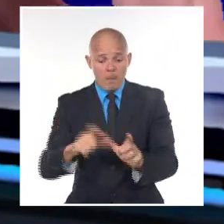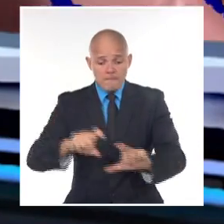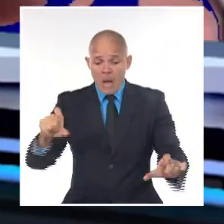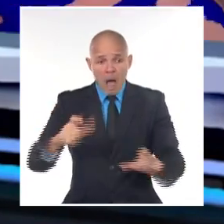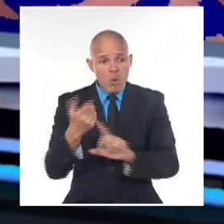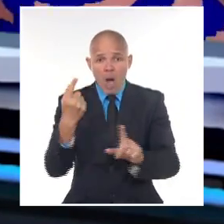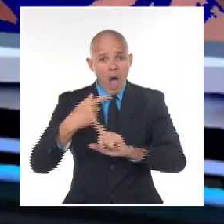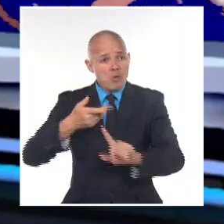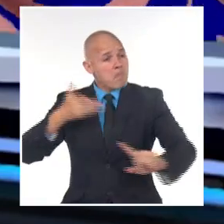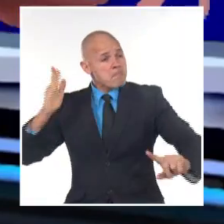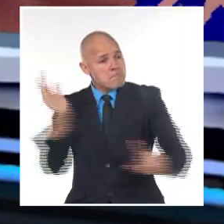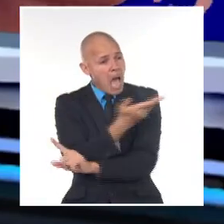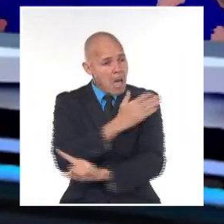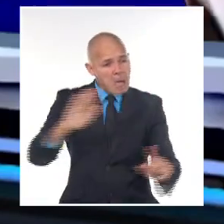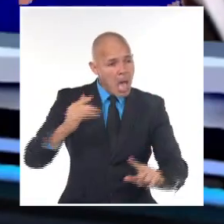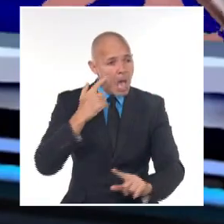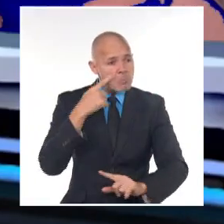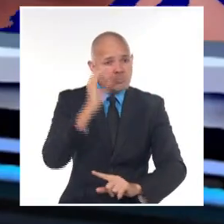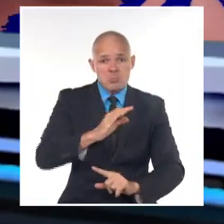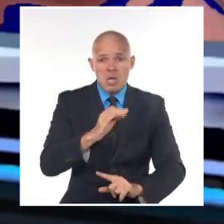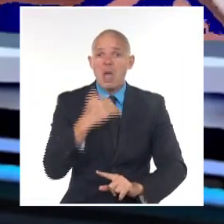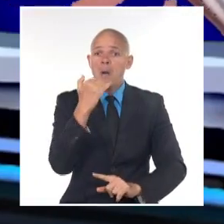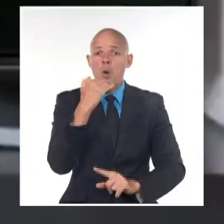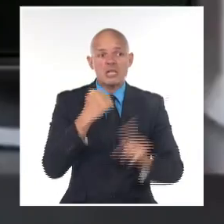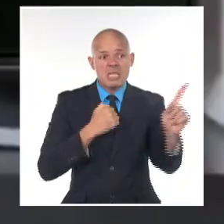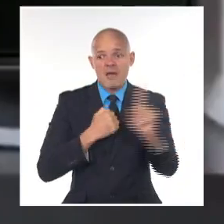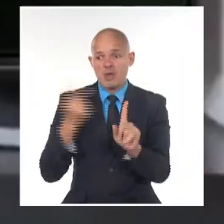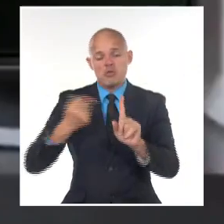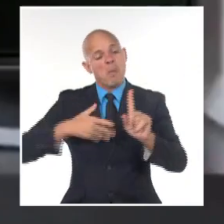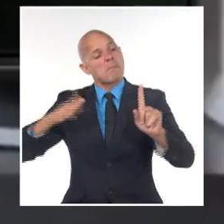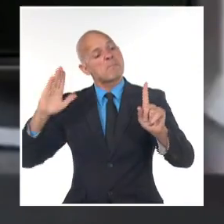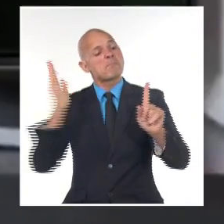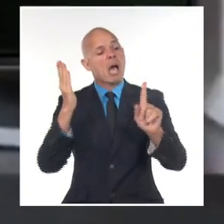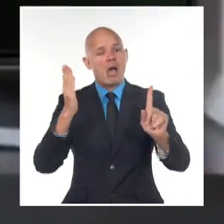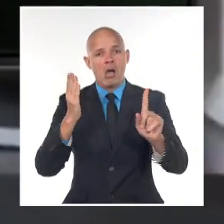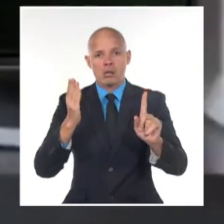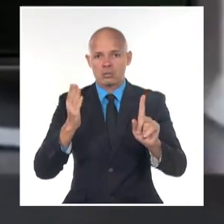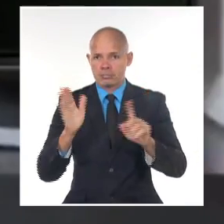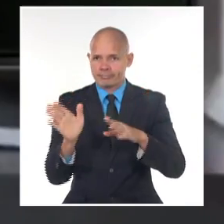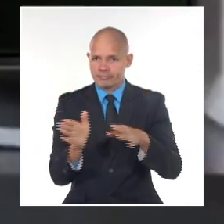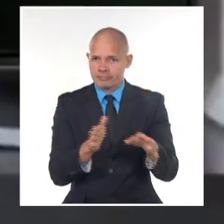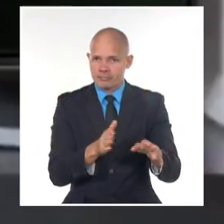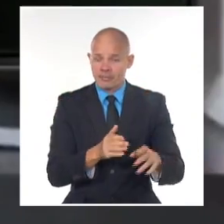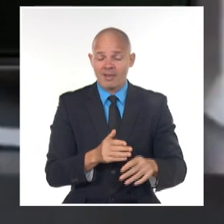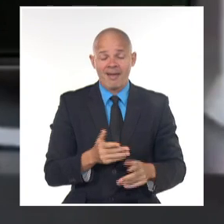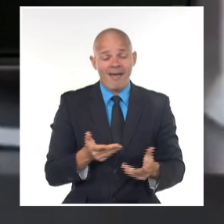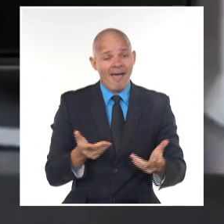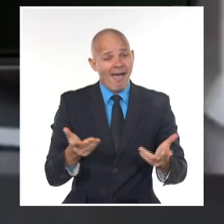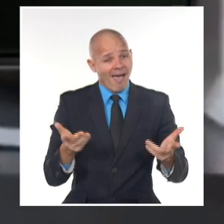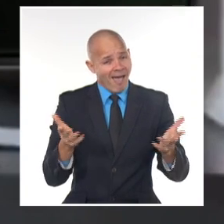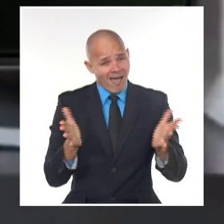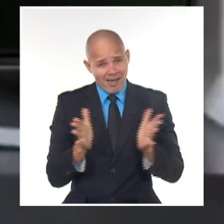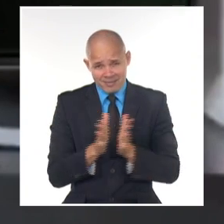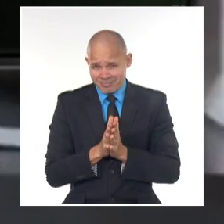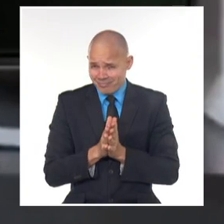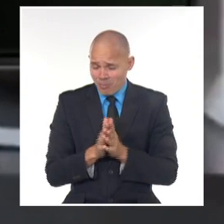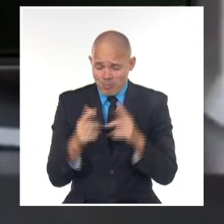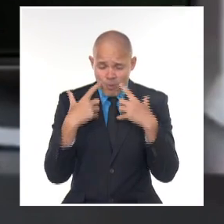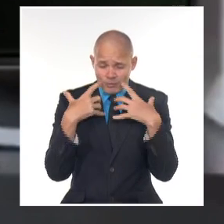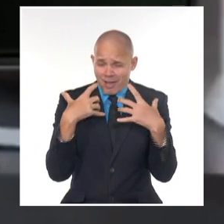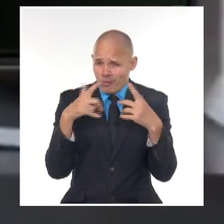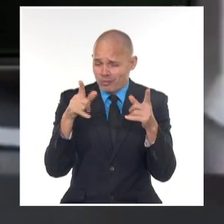guerra de barrio. Viene a firmarte aquí, rómpele la cara, que ese chivatón. Por eso es importante que ustedes tomen las estaciones de